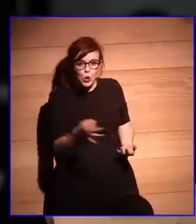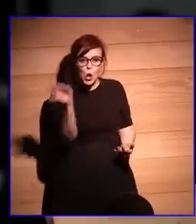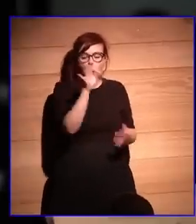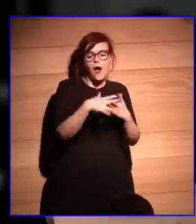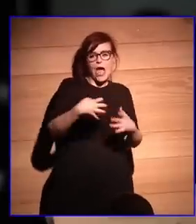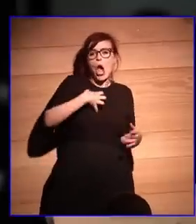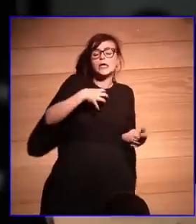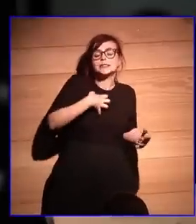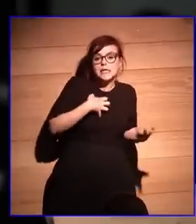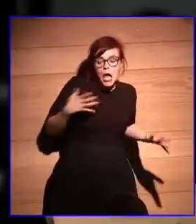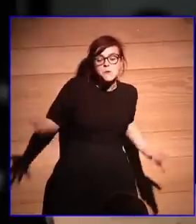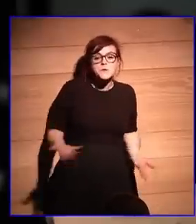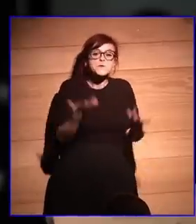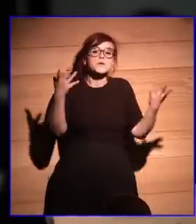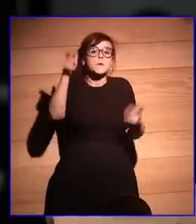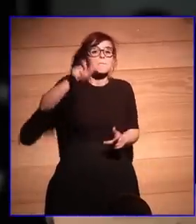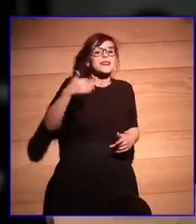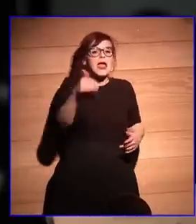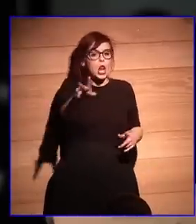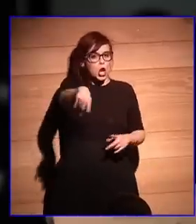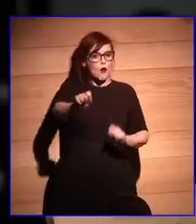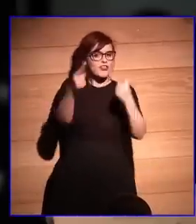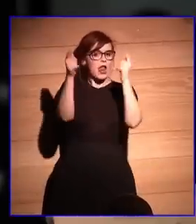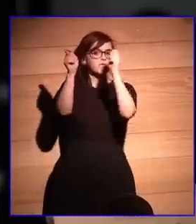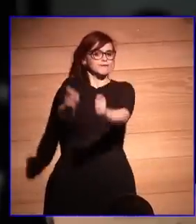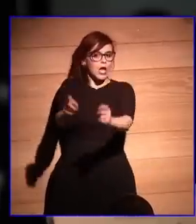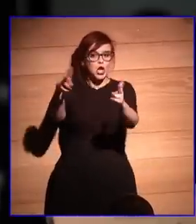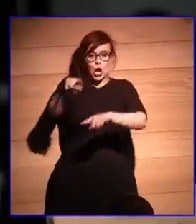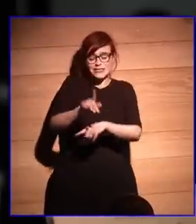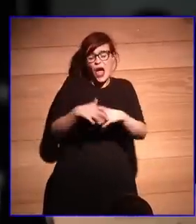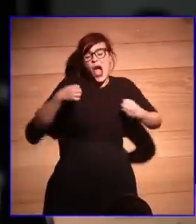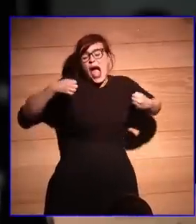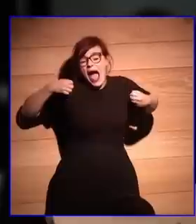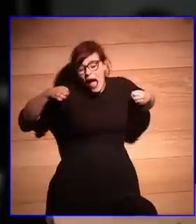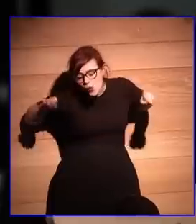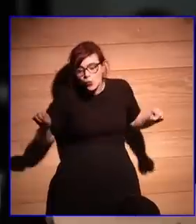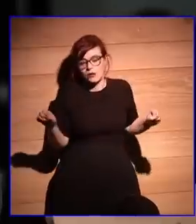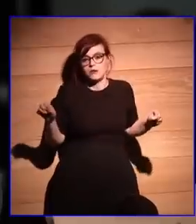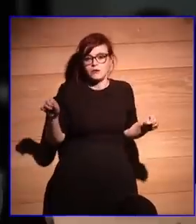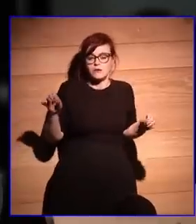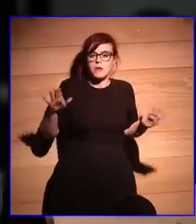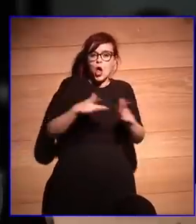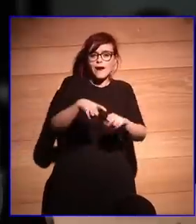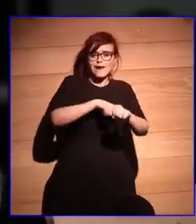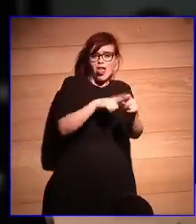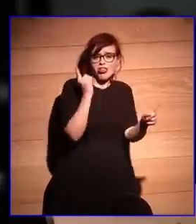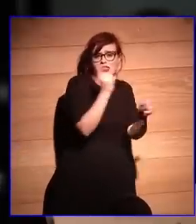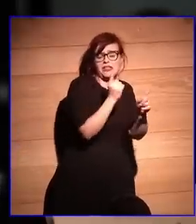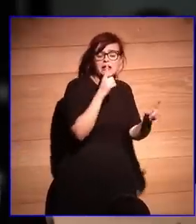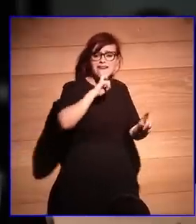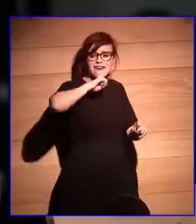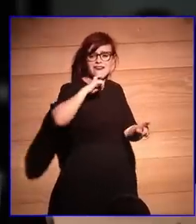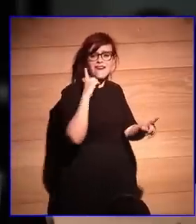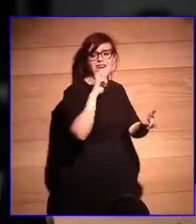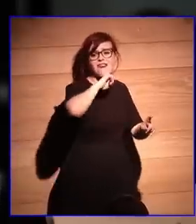que sea egoísta no le convierte en villano. Por paradójico que pueda resultar, alguien puede ser racista y buena persona, algo que es